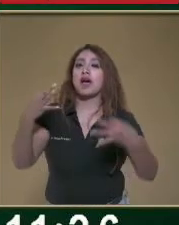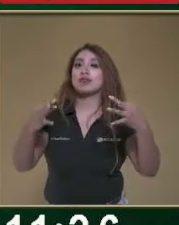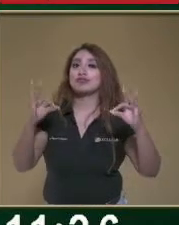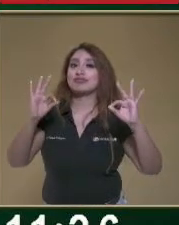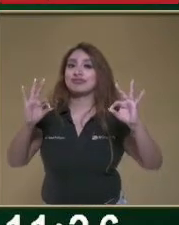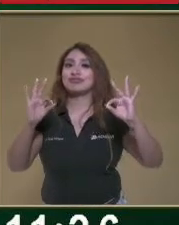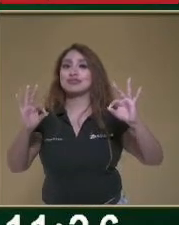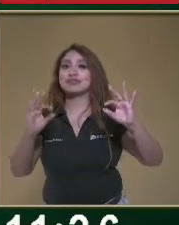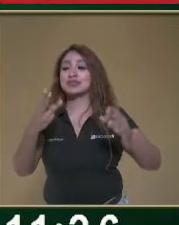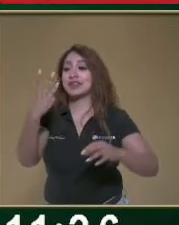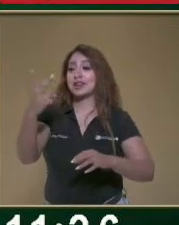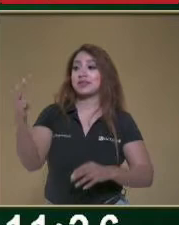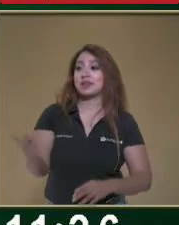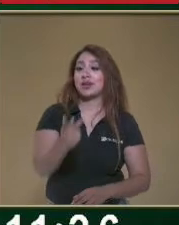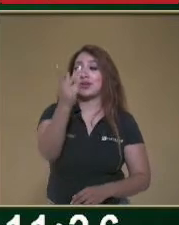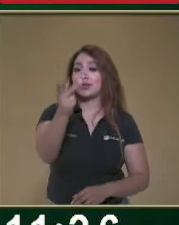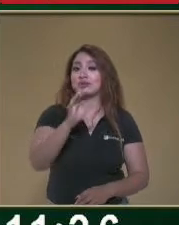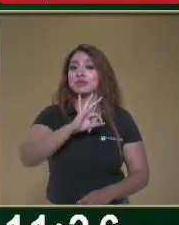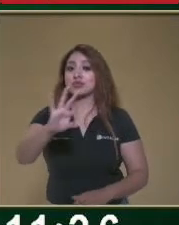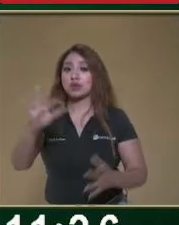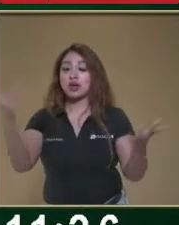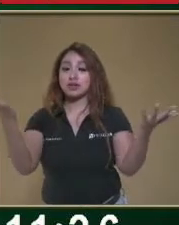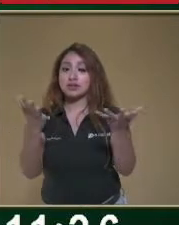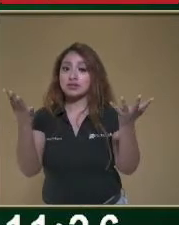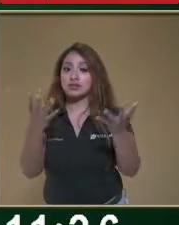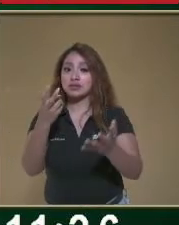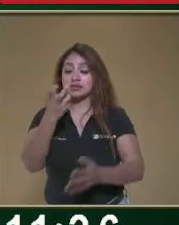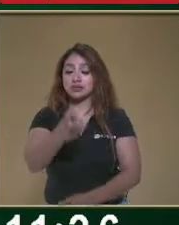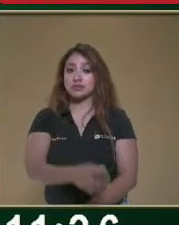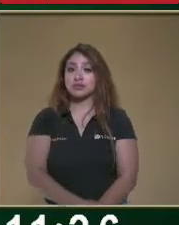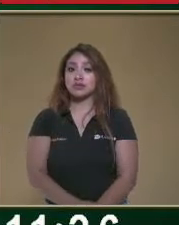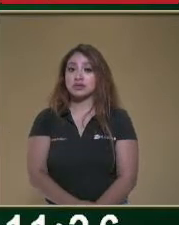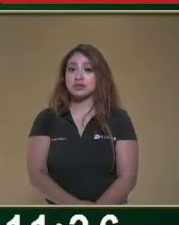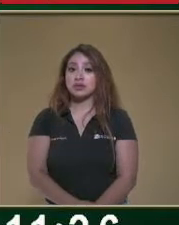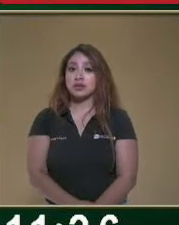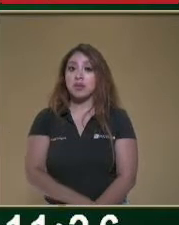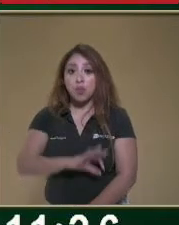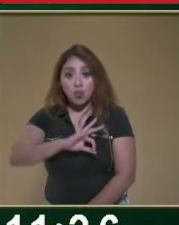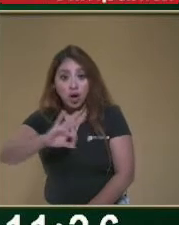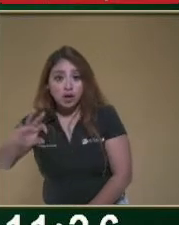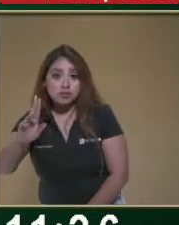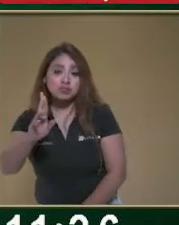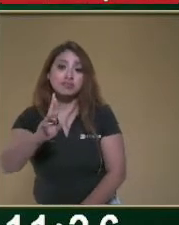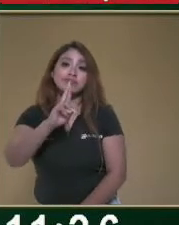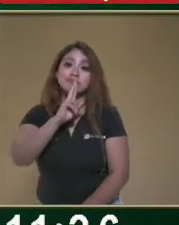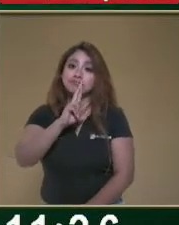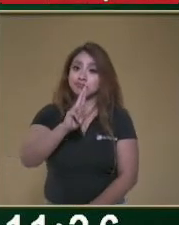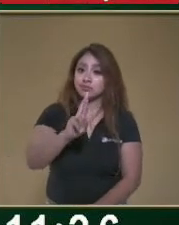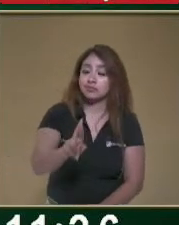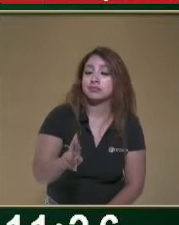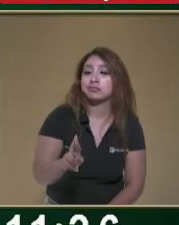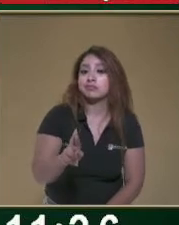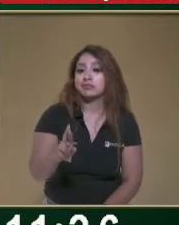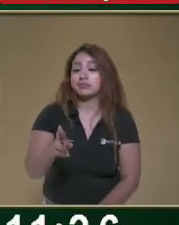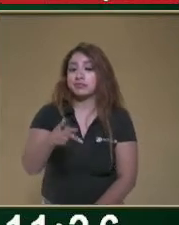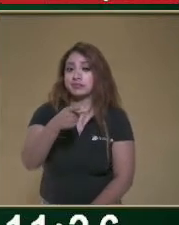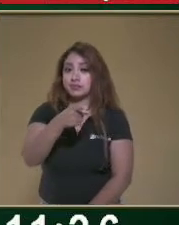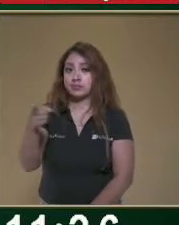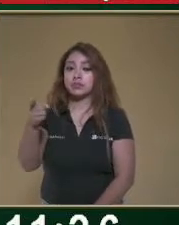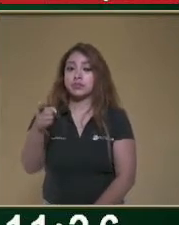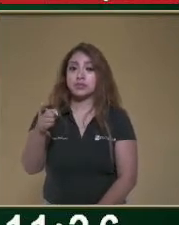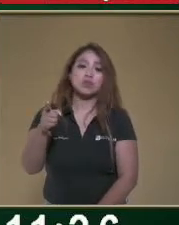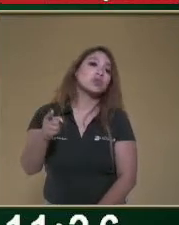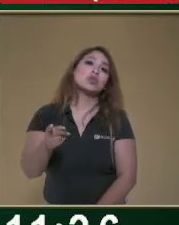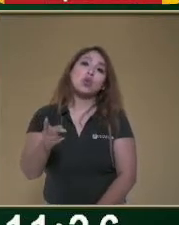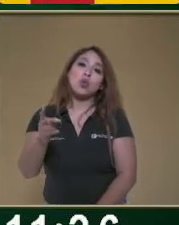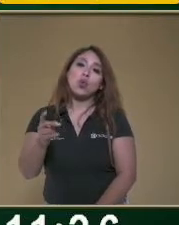Fueron 3 preguntitas que te permiten a ti poder resolver y tomar en cuenta los